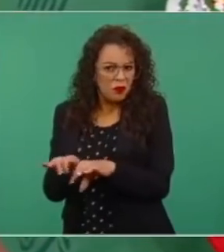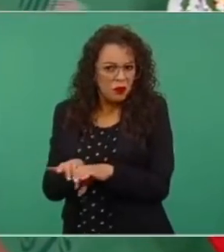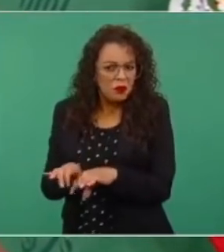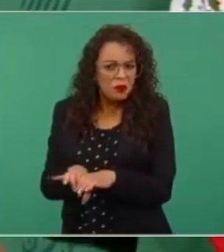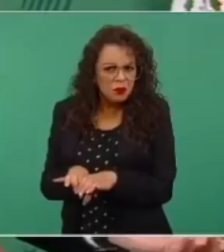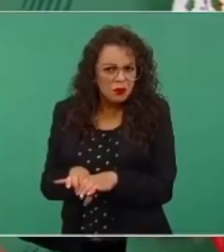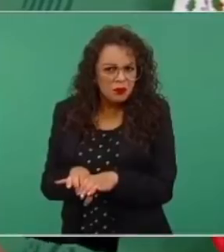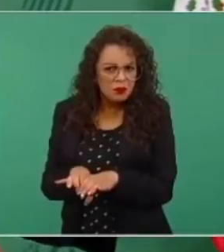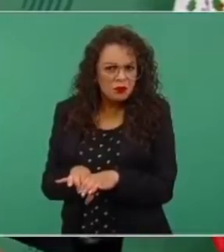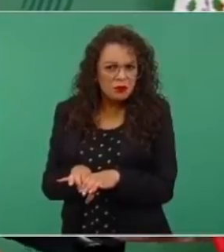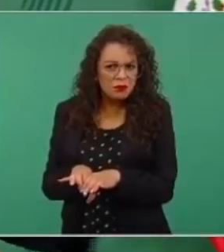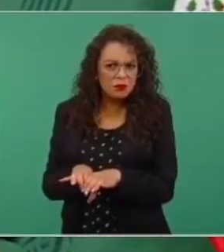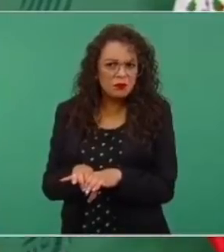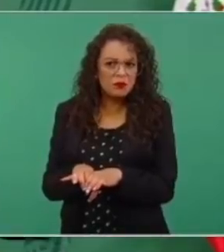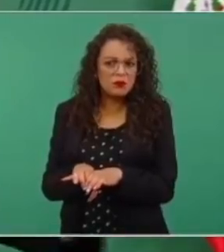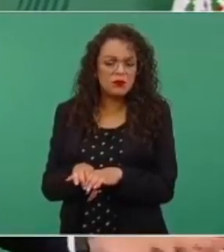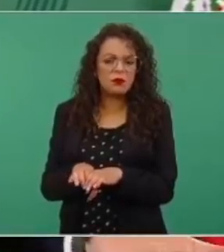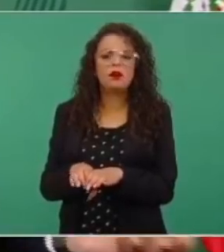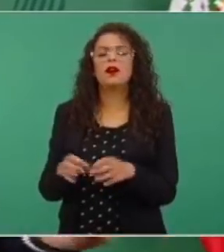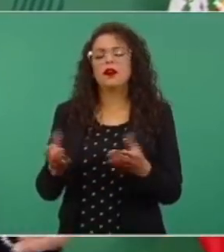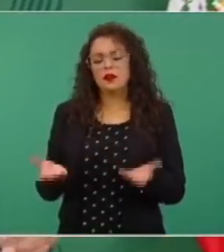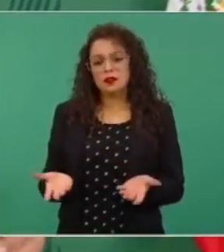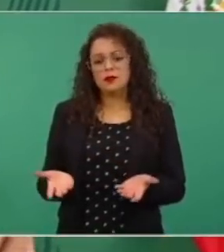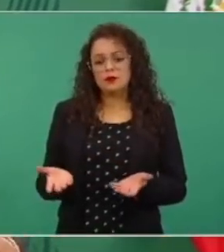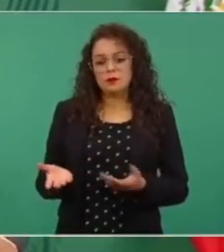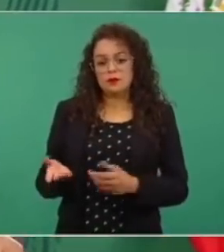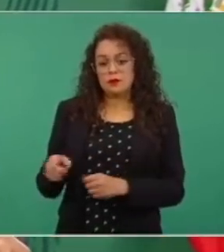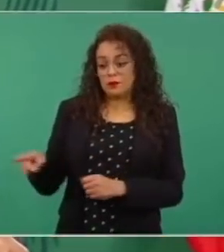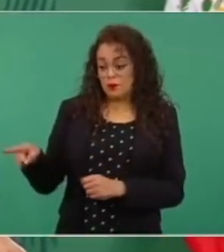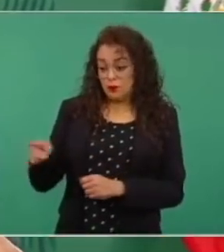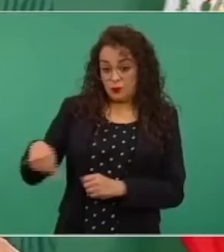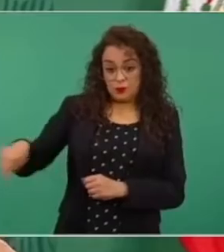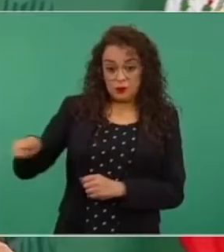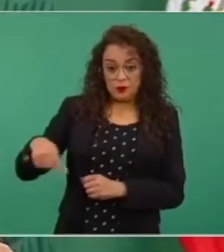Pues ellos